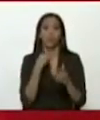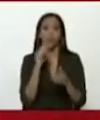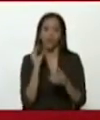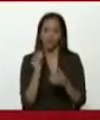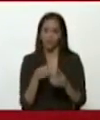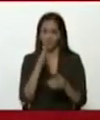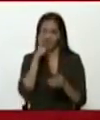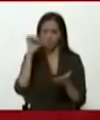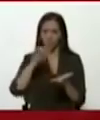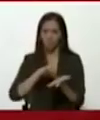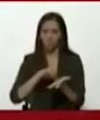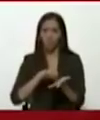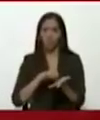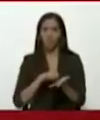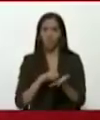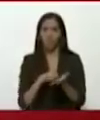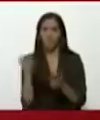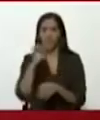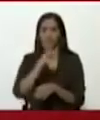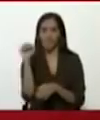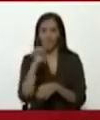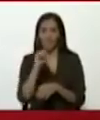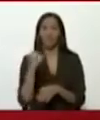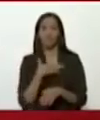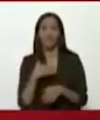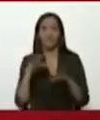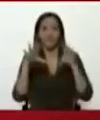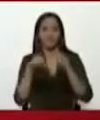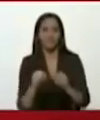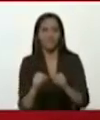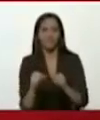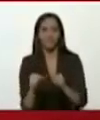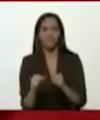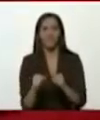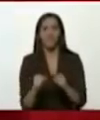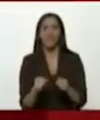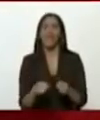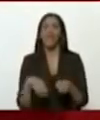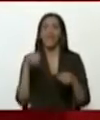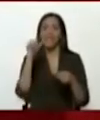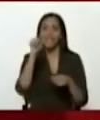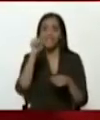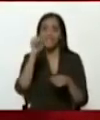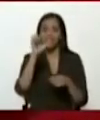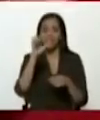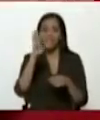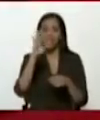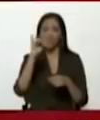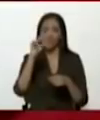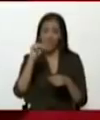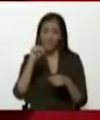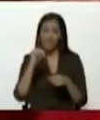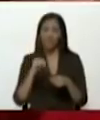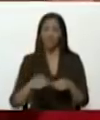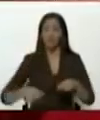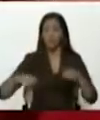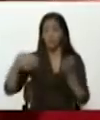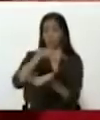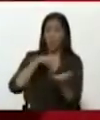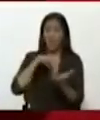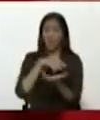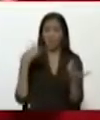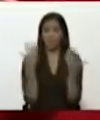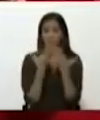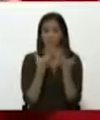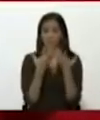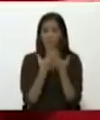Central? Con los carros del Banco Central querían agarrar, entrompar el SEBIN, entrompar los colectivos en el 23 de enero, pararon dos